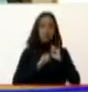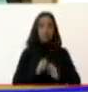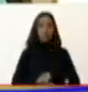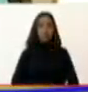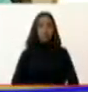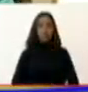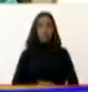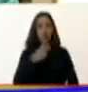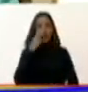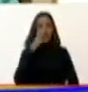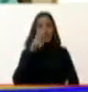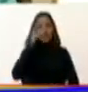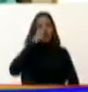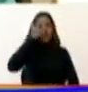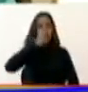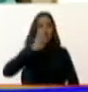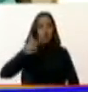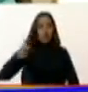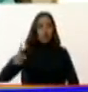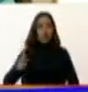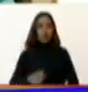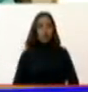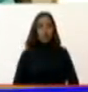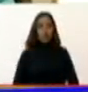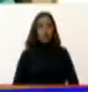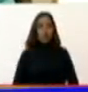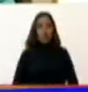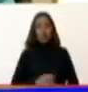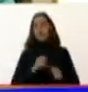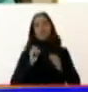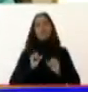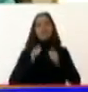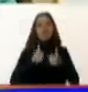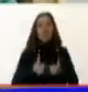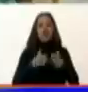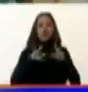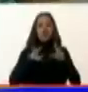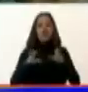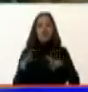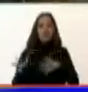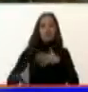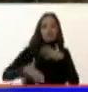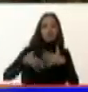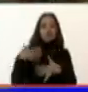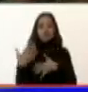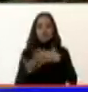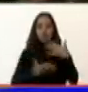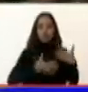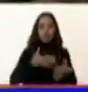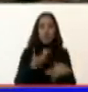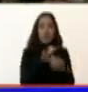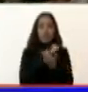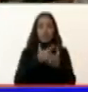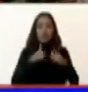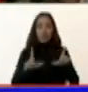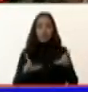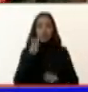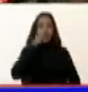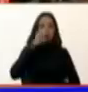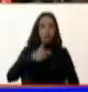Ver a los pueblos. Ha empezado una nueva ola de liberación de los